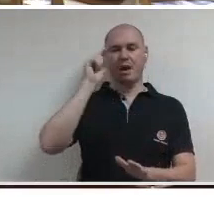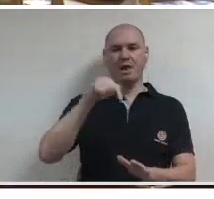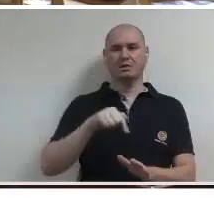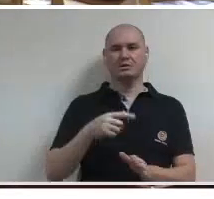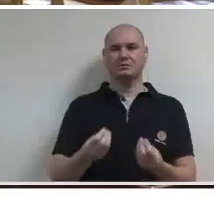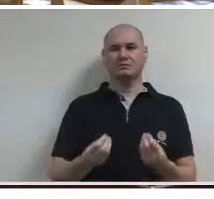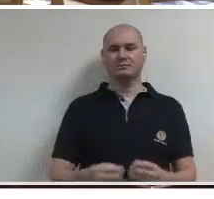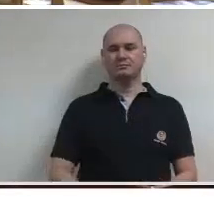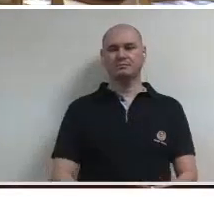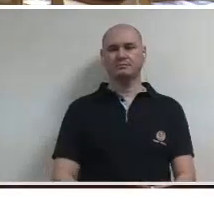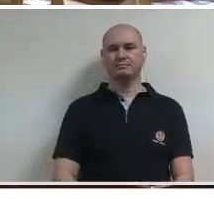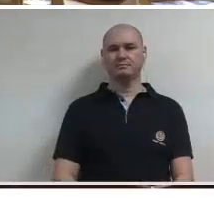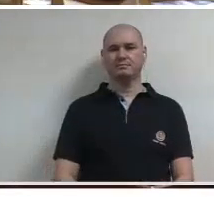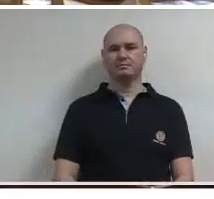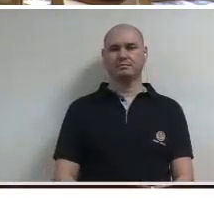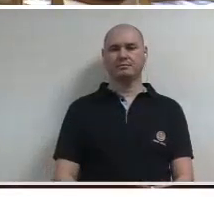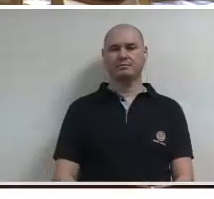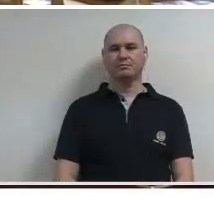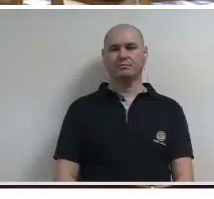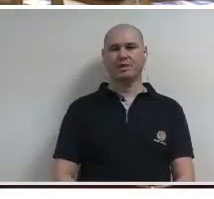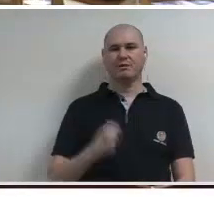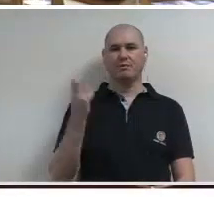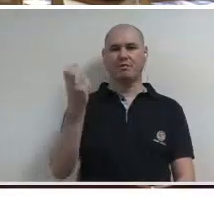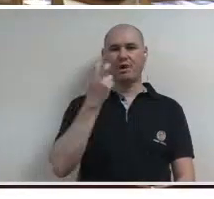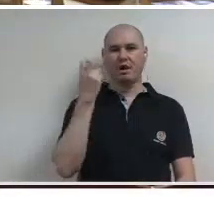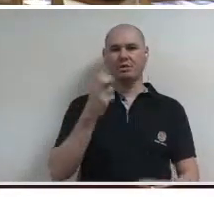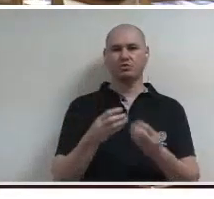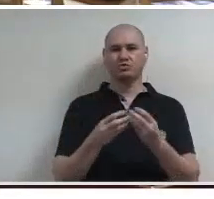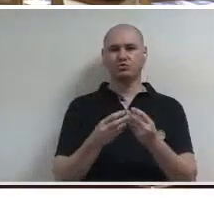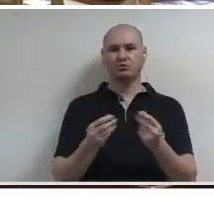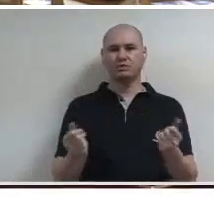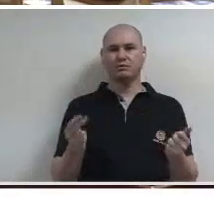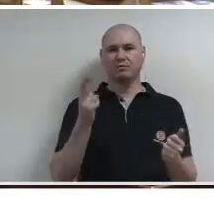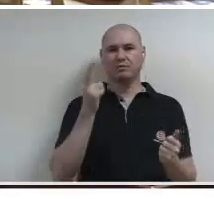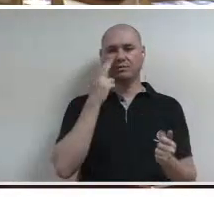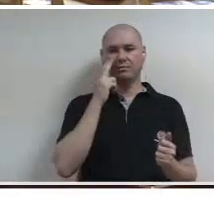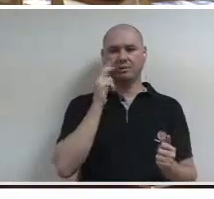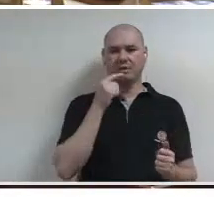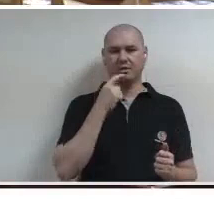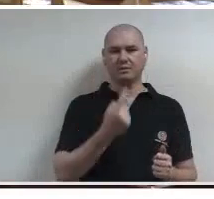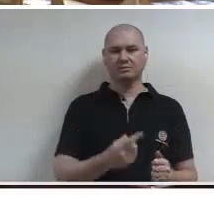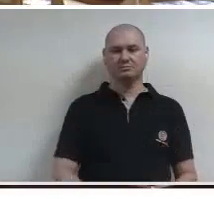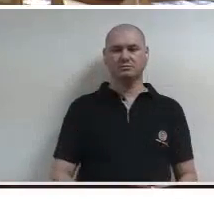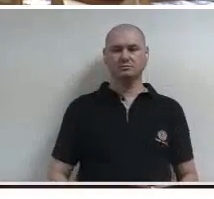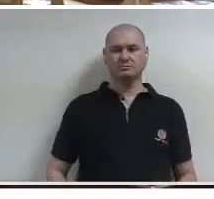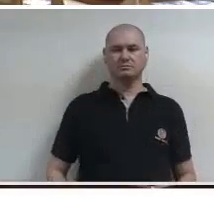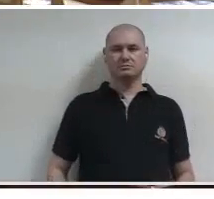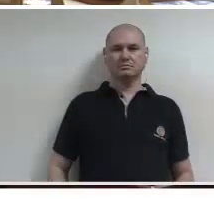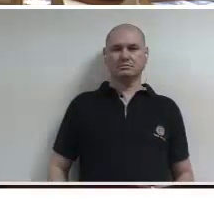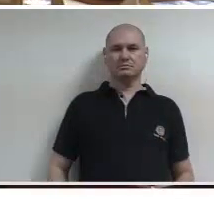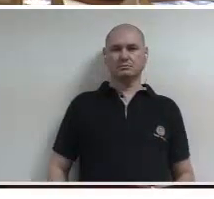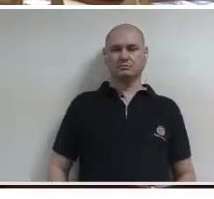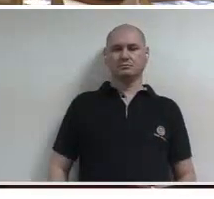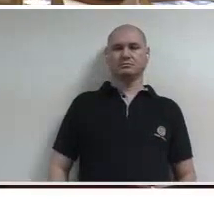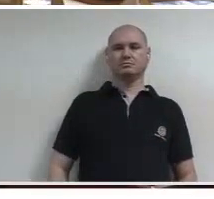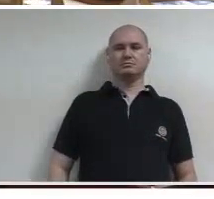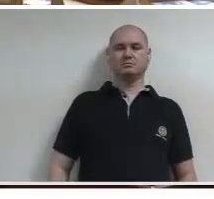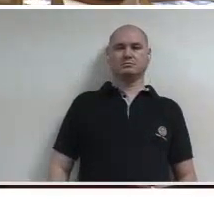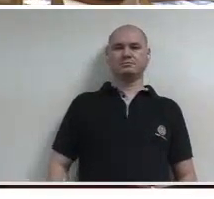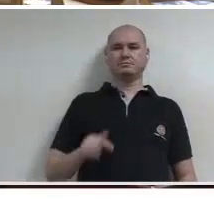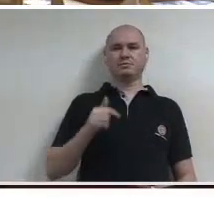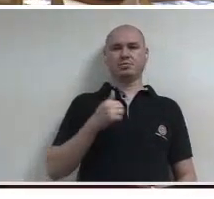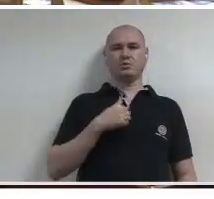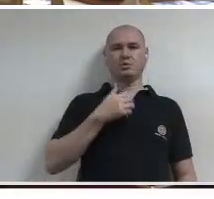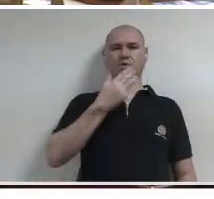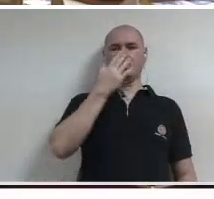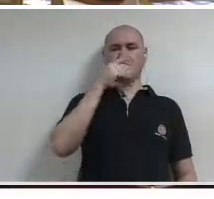Proyecto acordado, oye, Mozambique, que ñande de curi, ya se cagó esa solución de problemática. A ella, que ve problema,